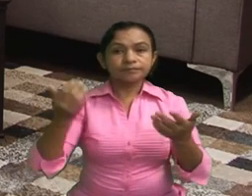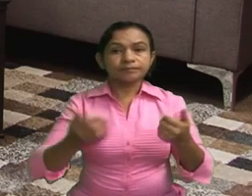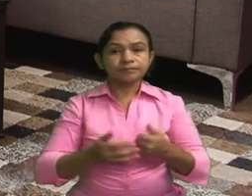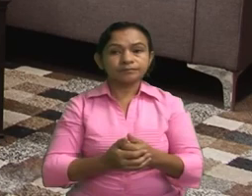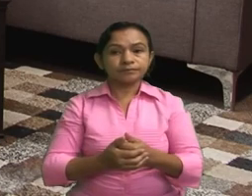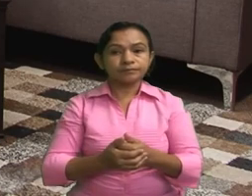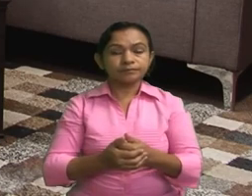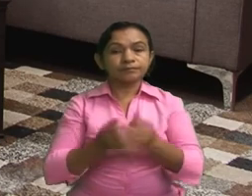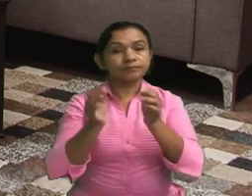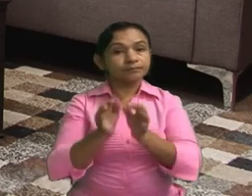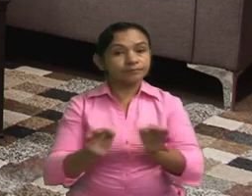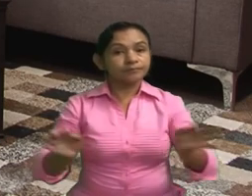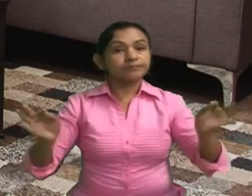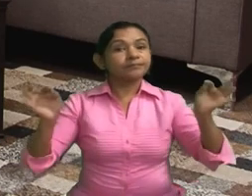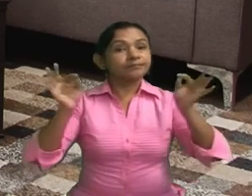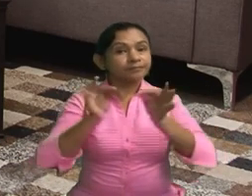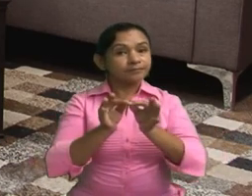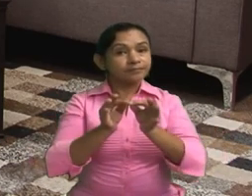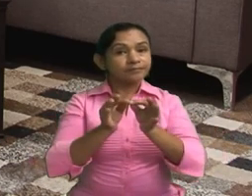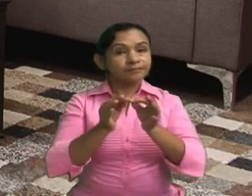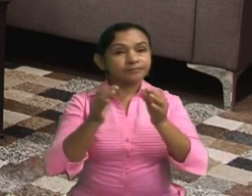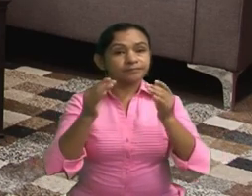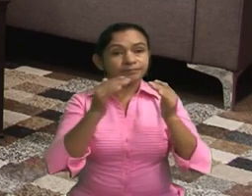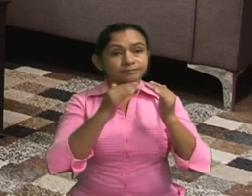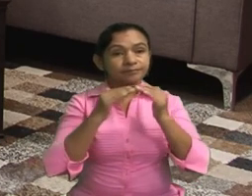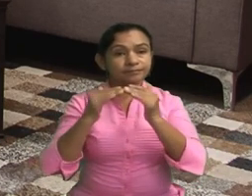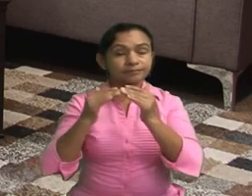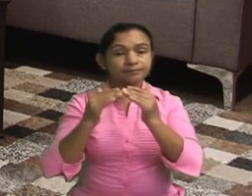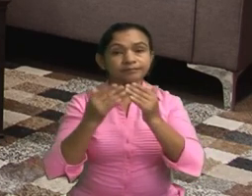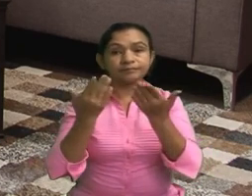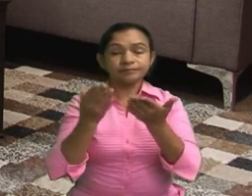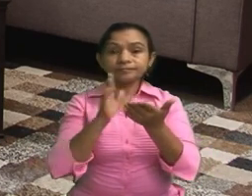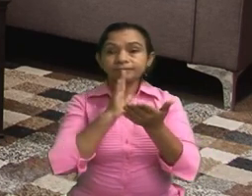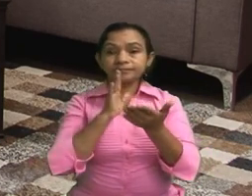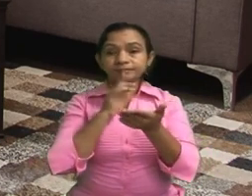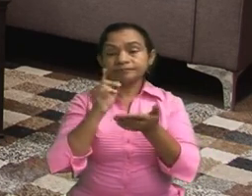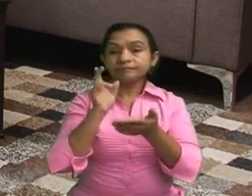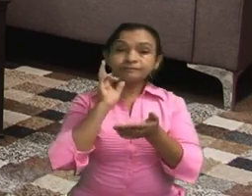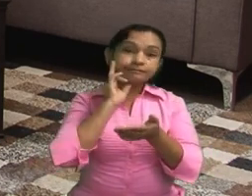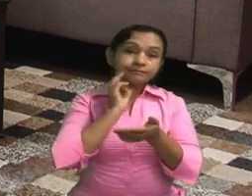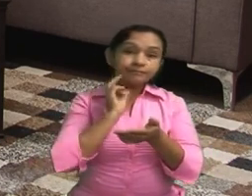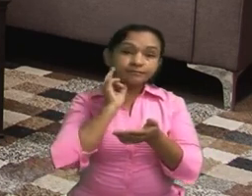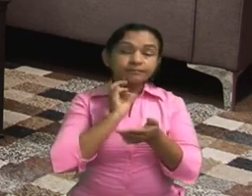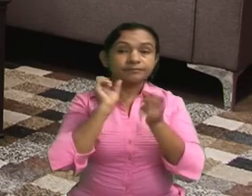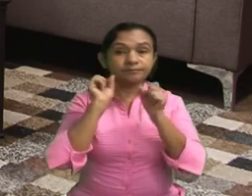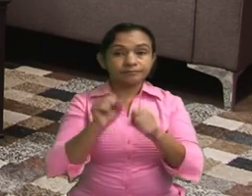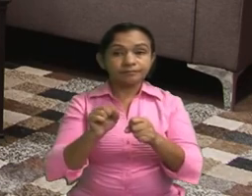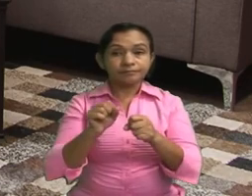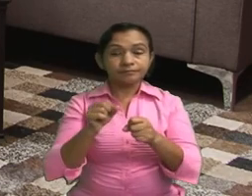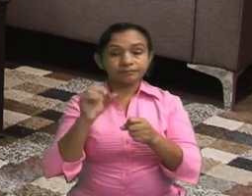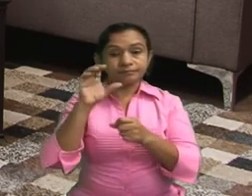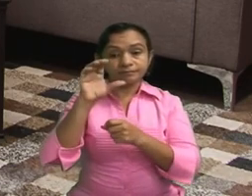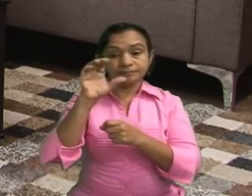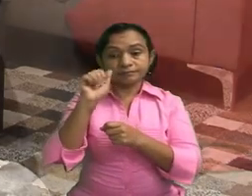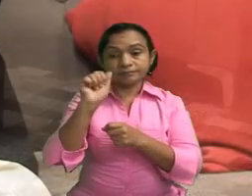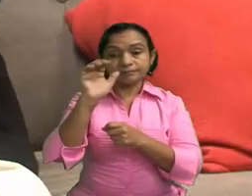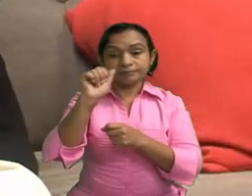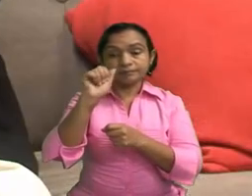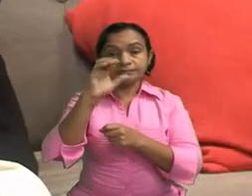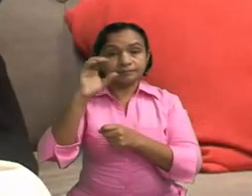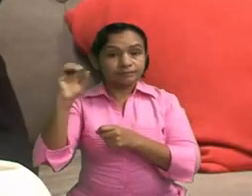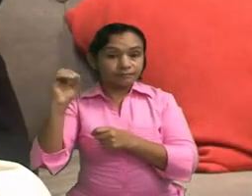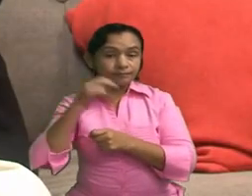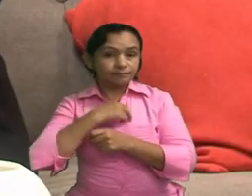eso es importante. Entonces las comunidades te dicen, bueno, es correcto, sí. Nosotros podemos procesar nuestro cacao, te dicen, pero